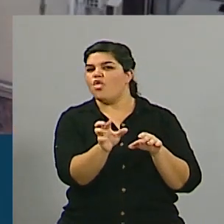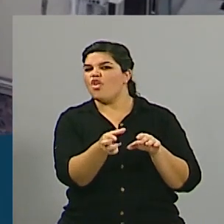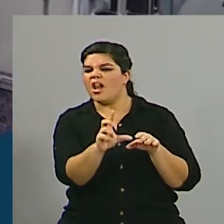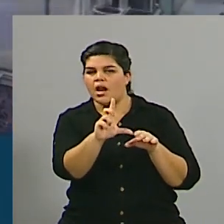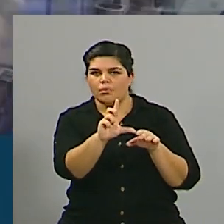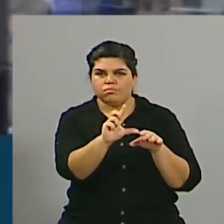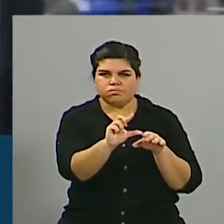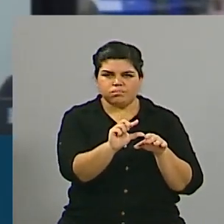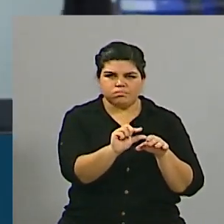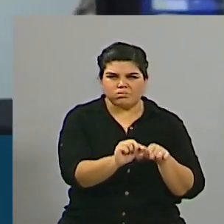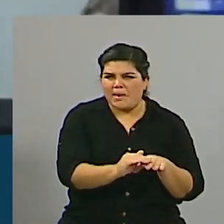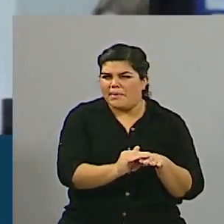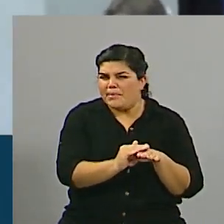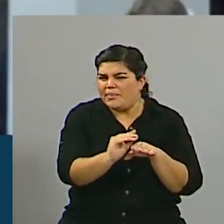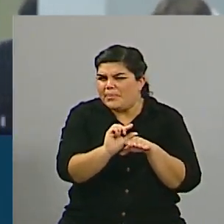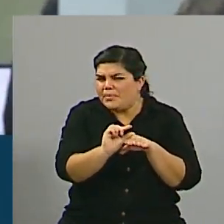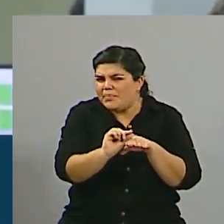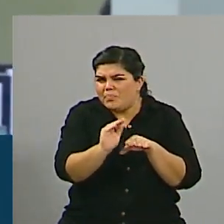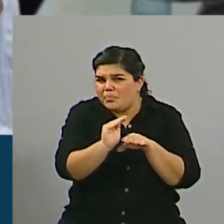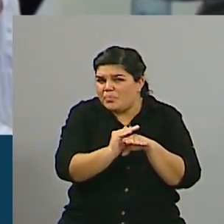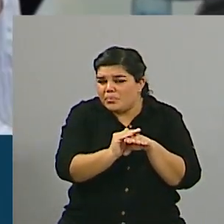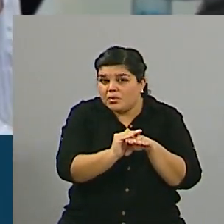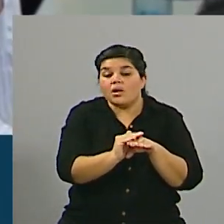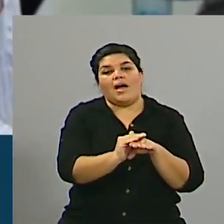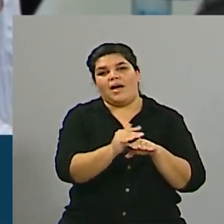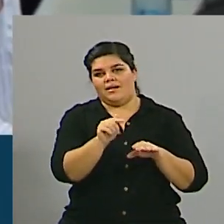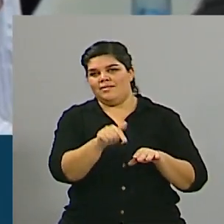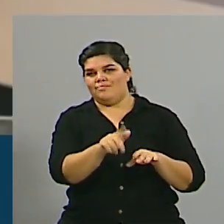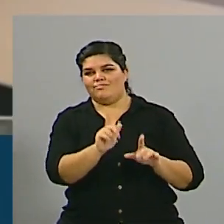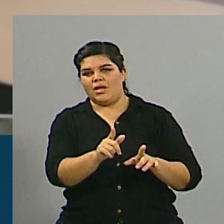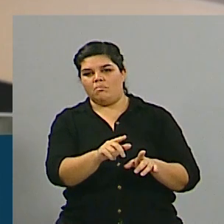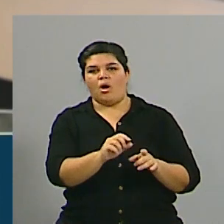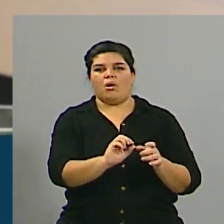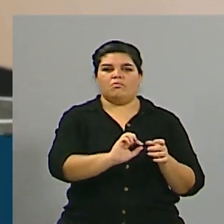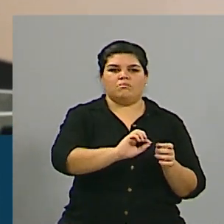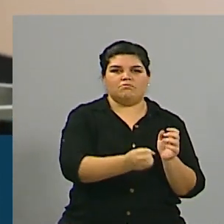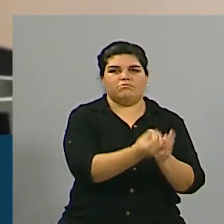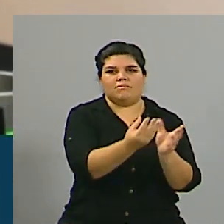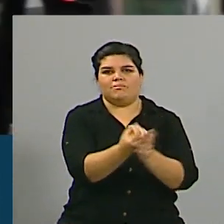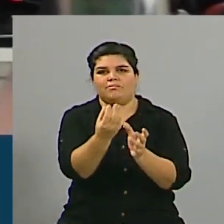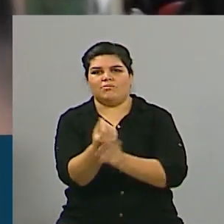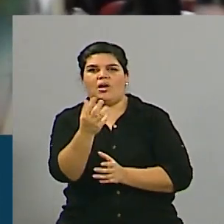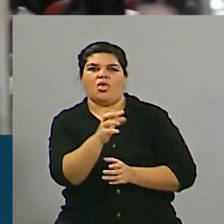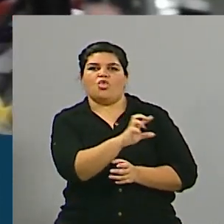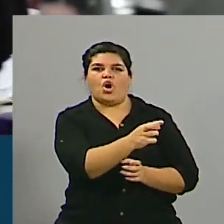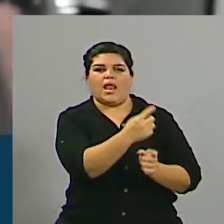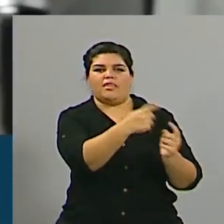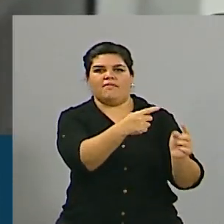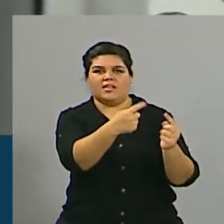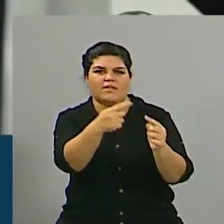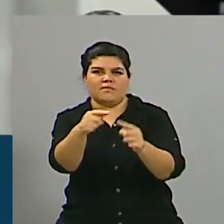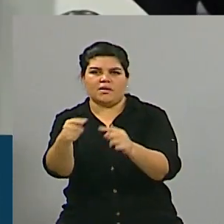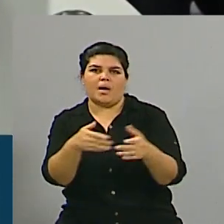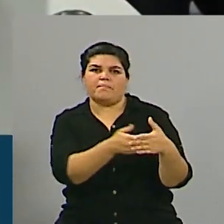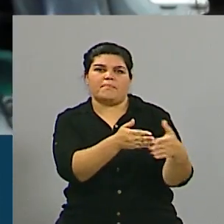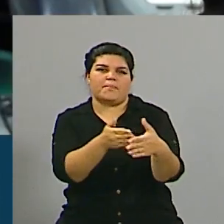un piso histórico, bueno, es normal, me parece, que ocurra, que aparezcan este tipo de restricciones. El